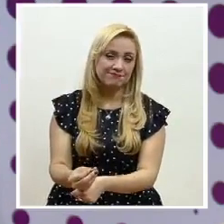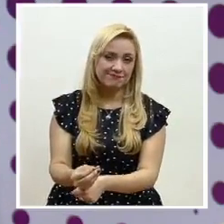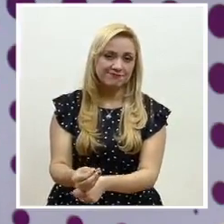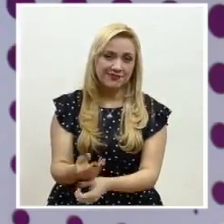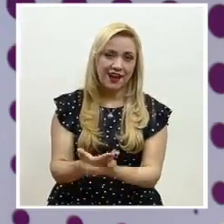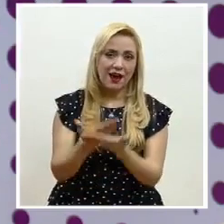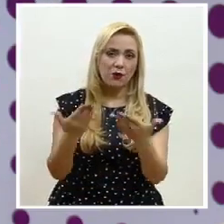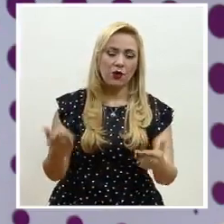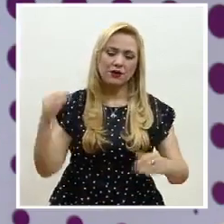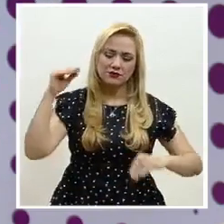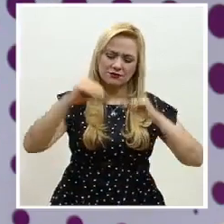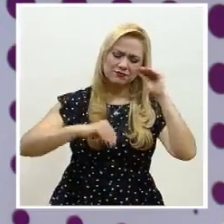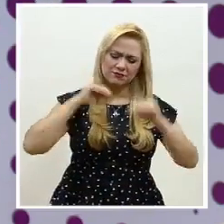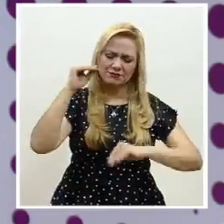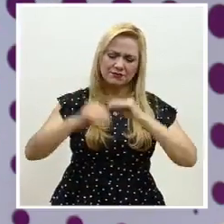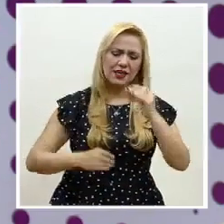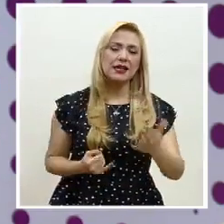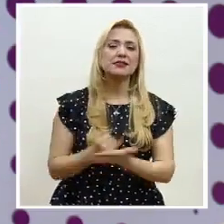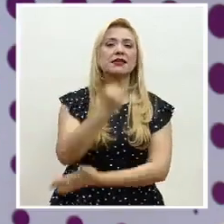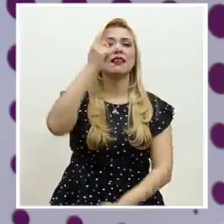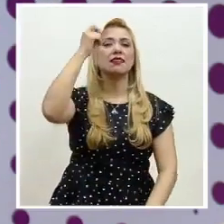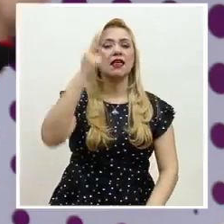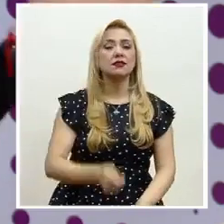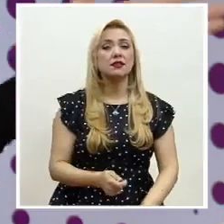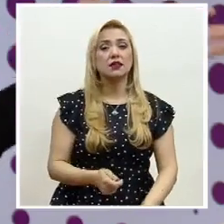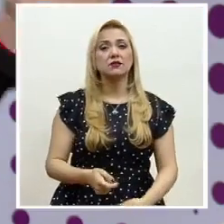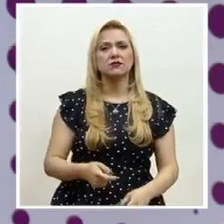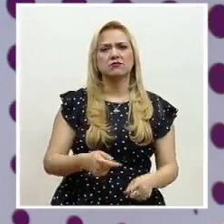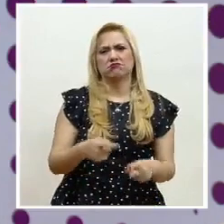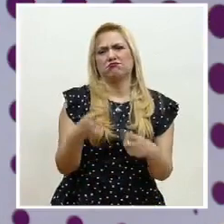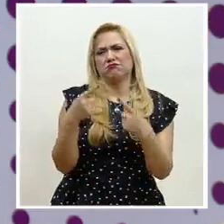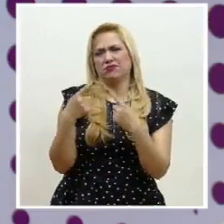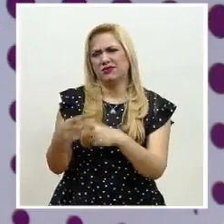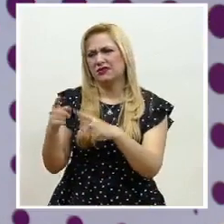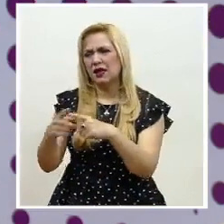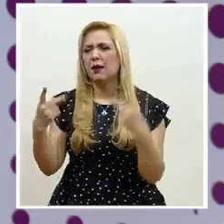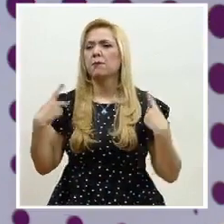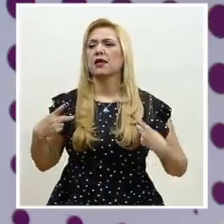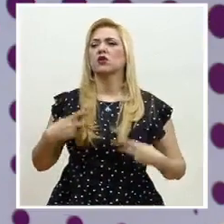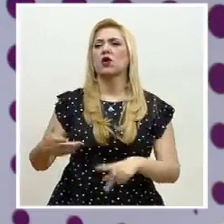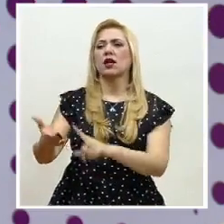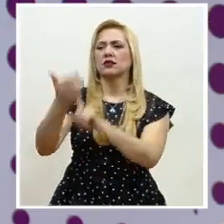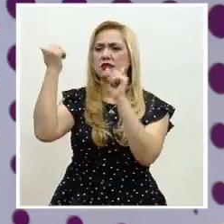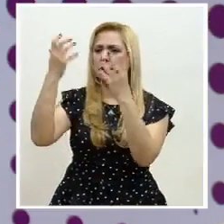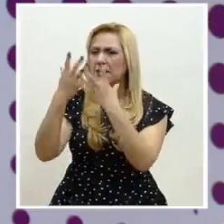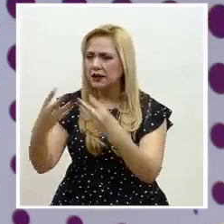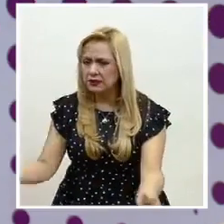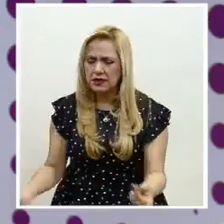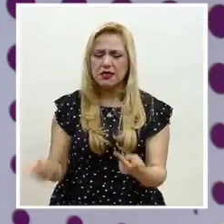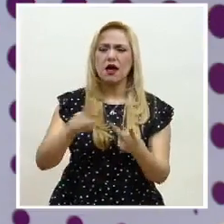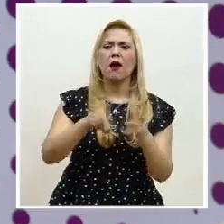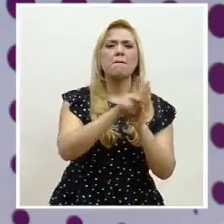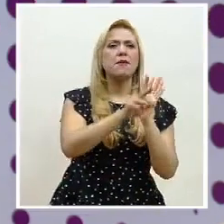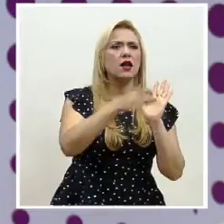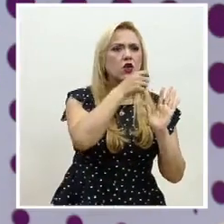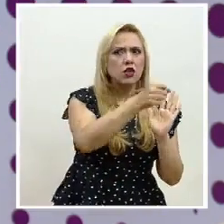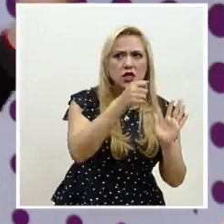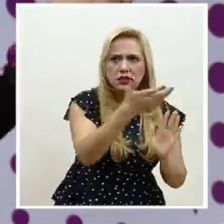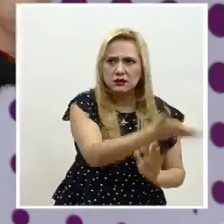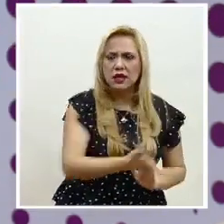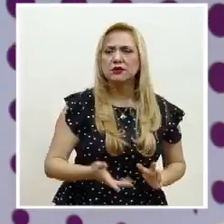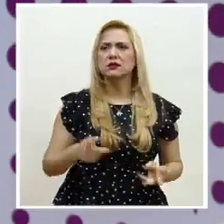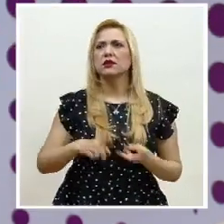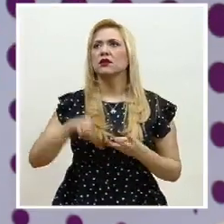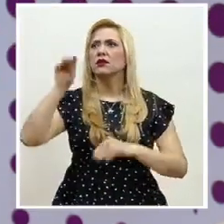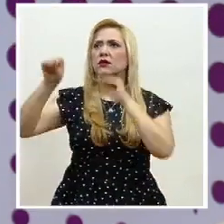ahora construido sentencias desde muchos ámbitos, de personas desaparecidas, del periodismo, desde los procesos legislativos,